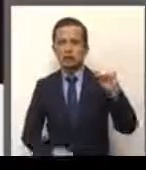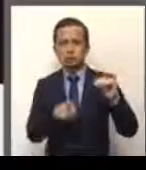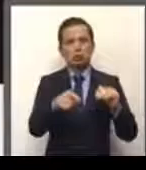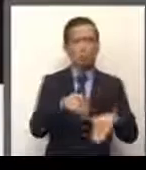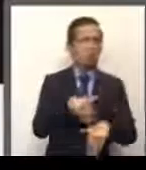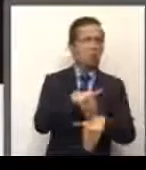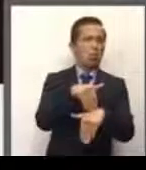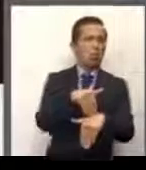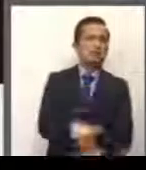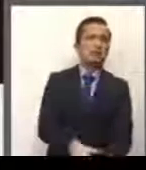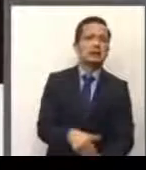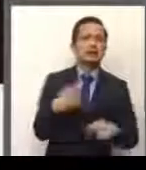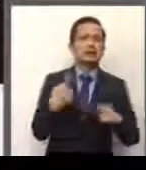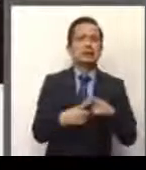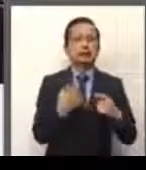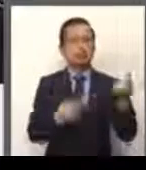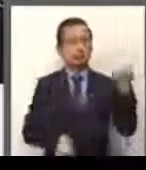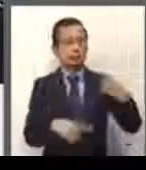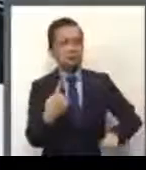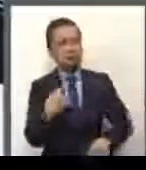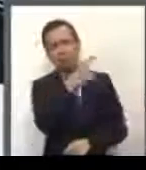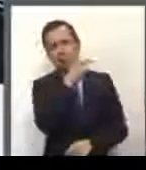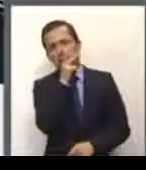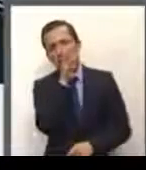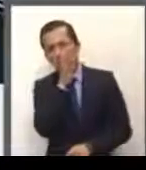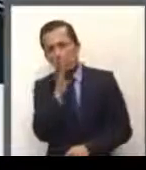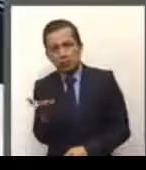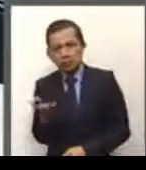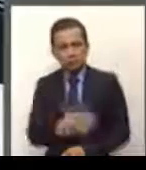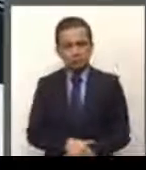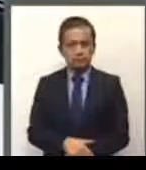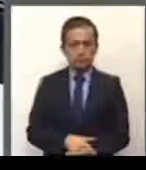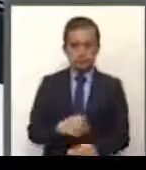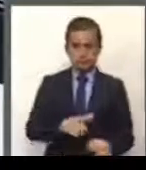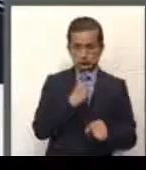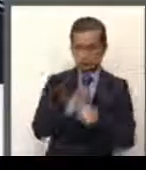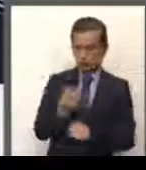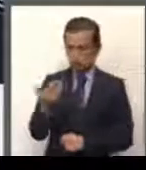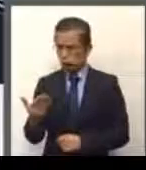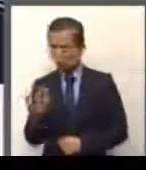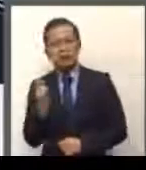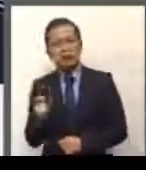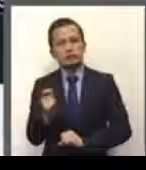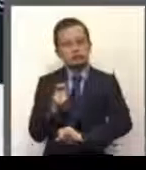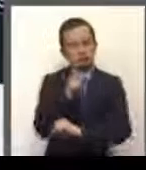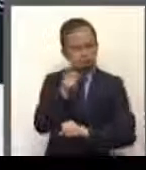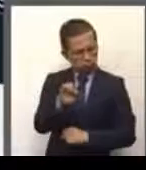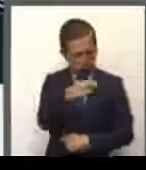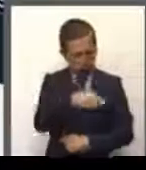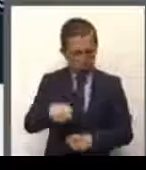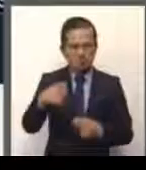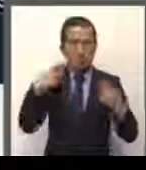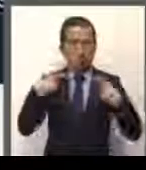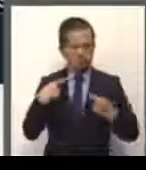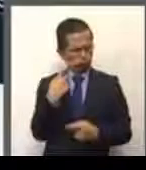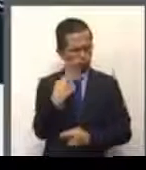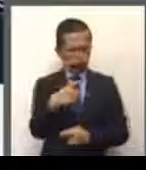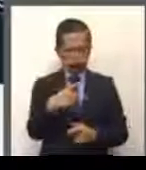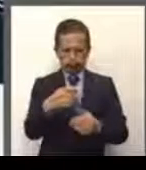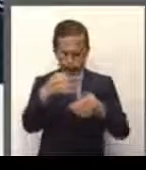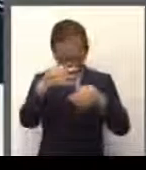la tutela de los padres. En el segundo caso se trata de sujetos colectivos con personalidad